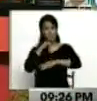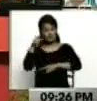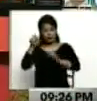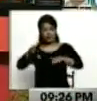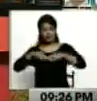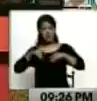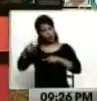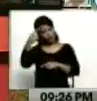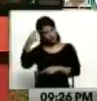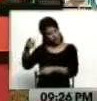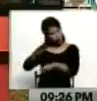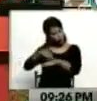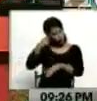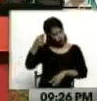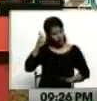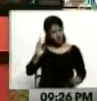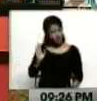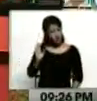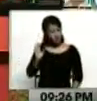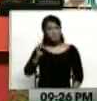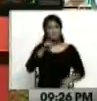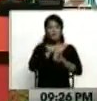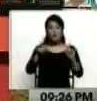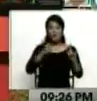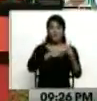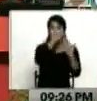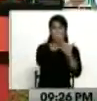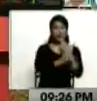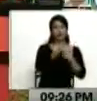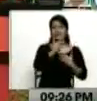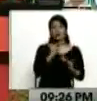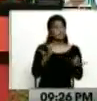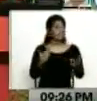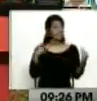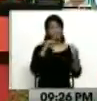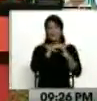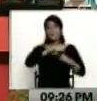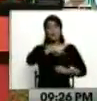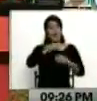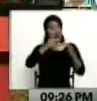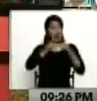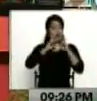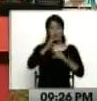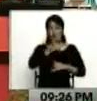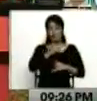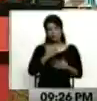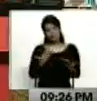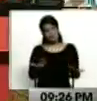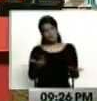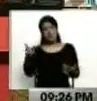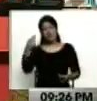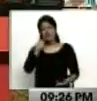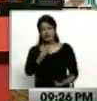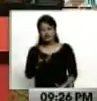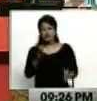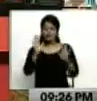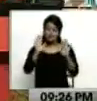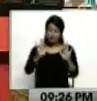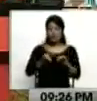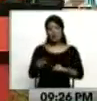Ellos saben por qué lo digo pero nuestro proyecto es moralmente inaceptable según